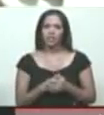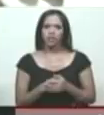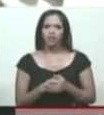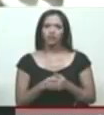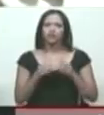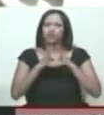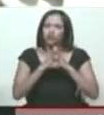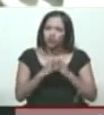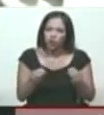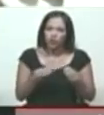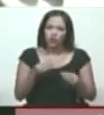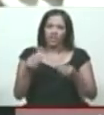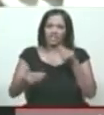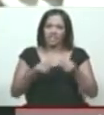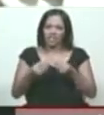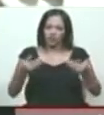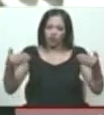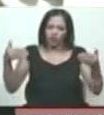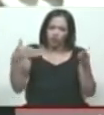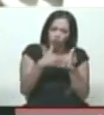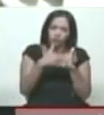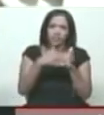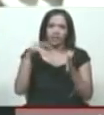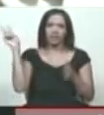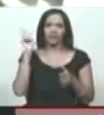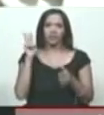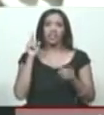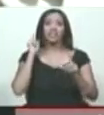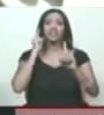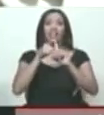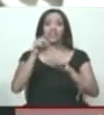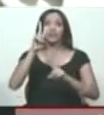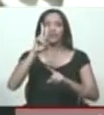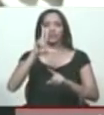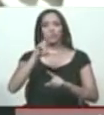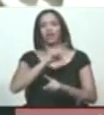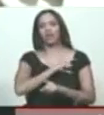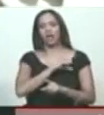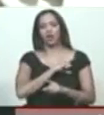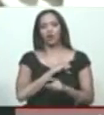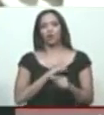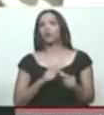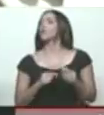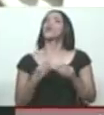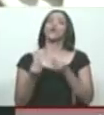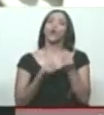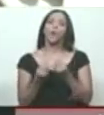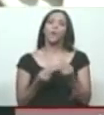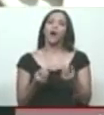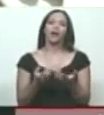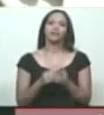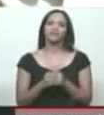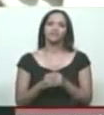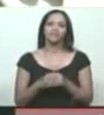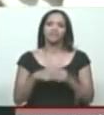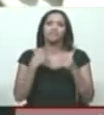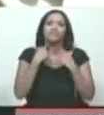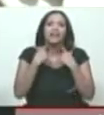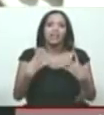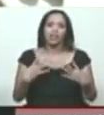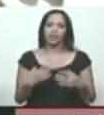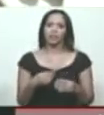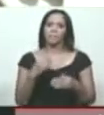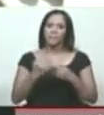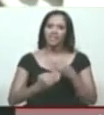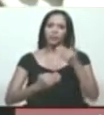intentado contra el país desde el 23 de enero. Todo cómo han fracasado paso por paso. Y